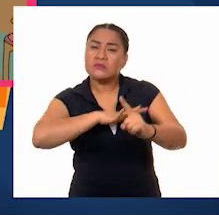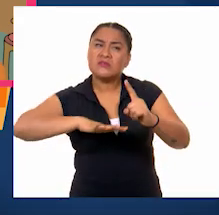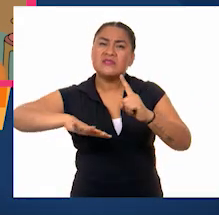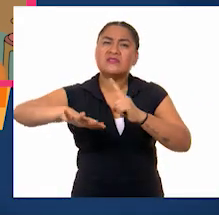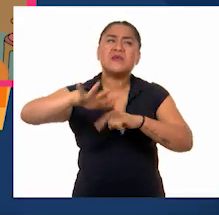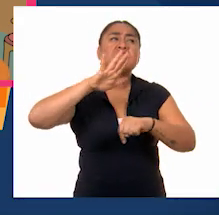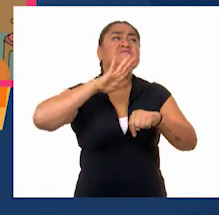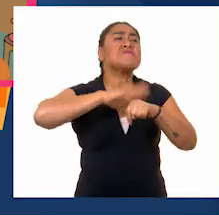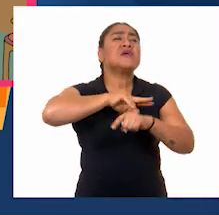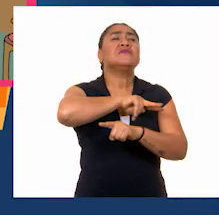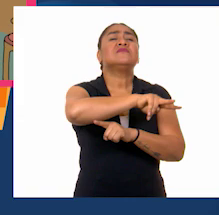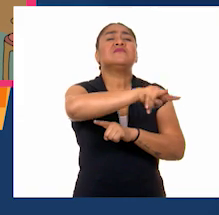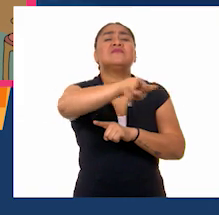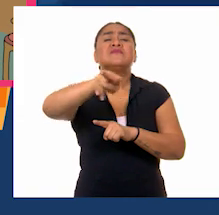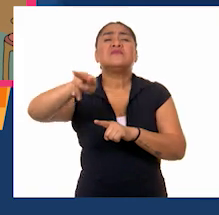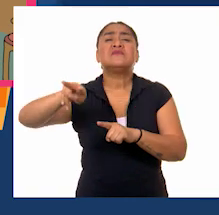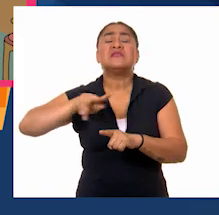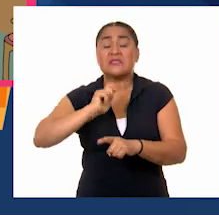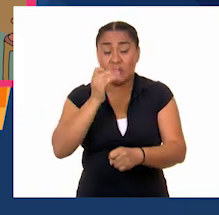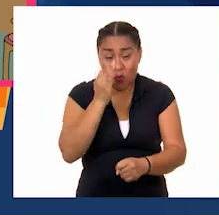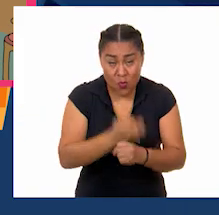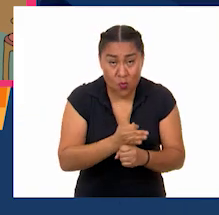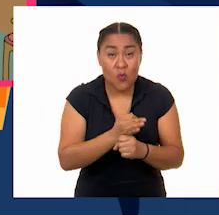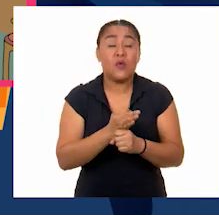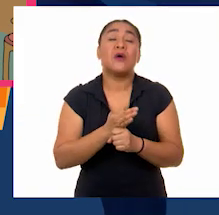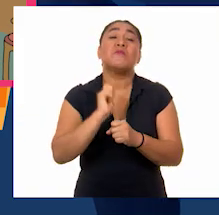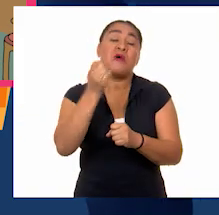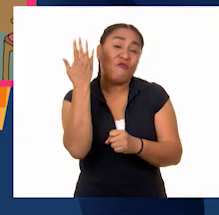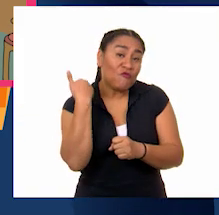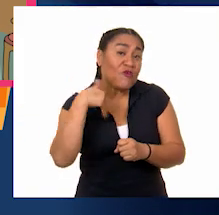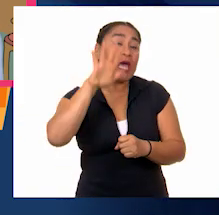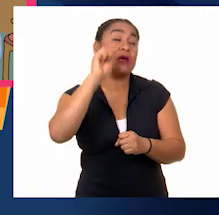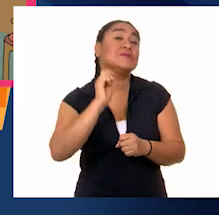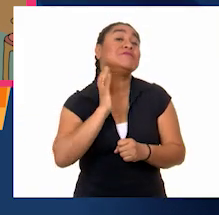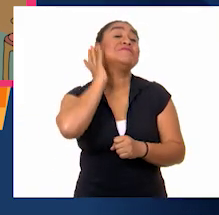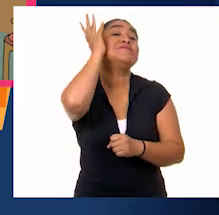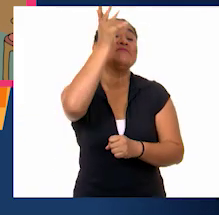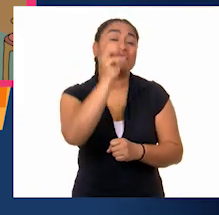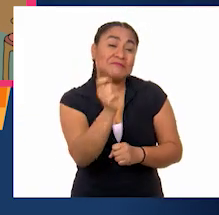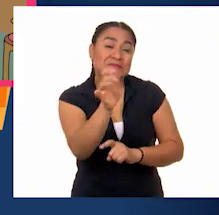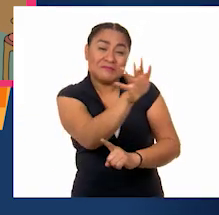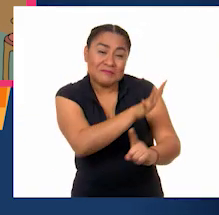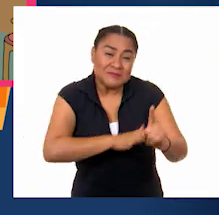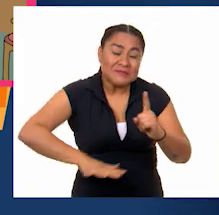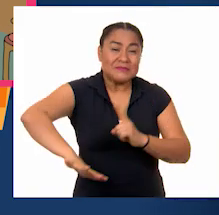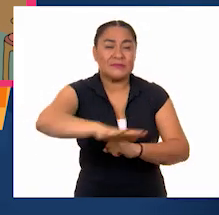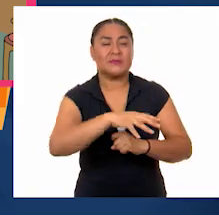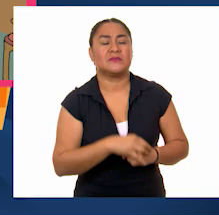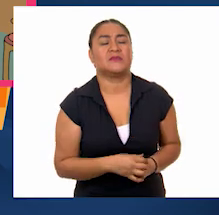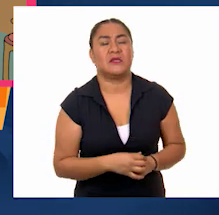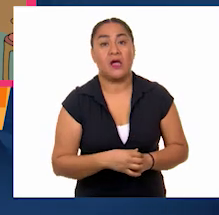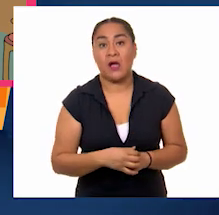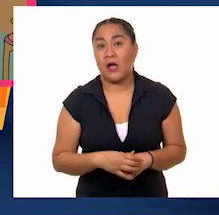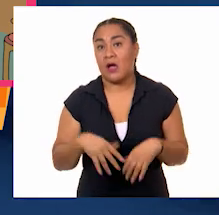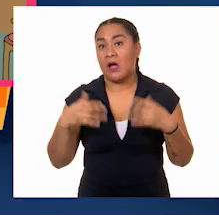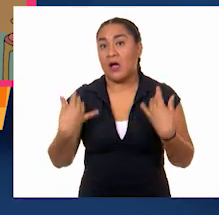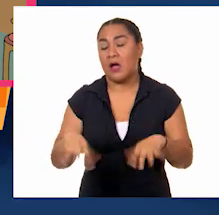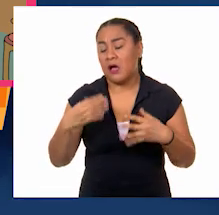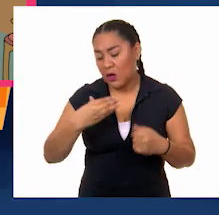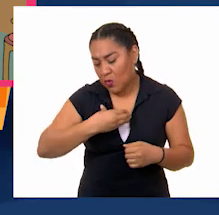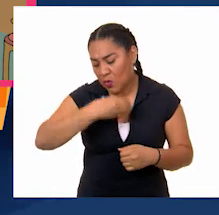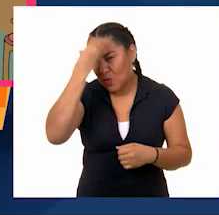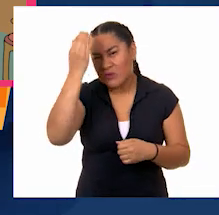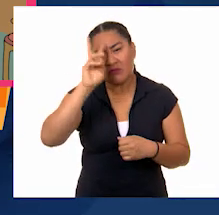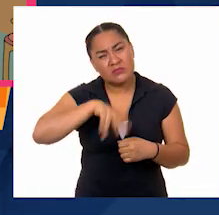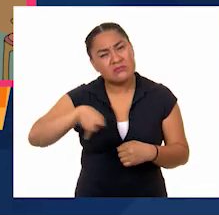es, todo lo que fue y todo lo que será. ¡Don Leopoldo! Usted siempre dice